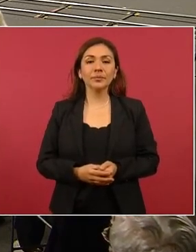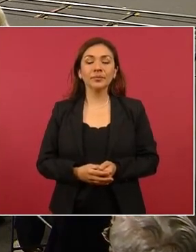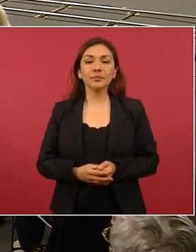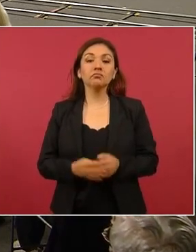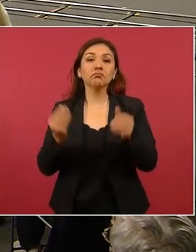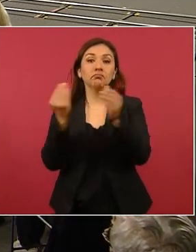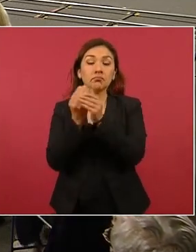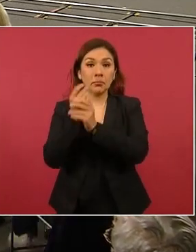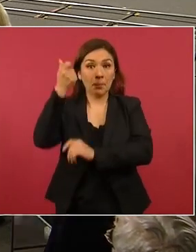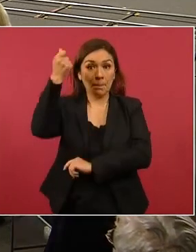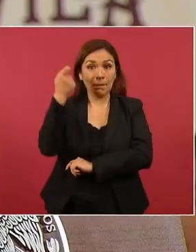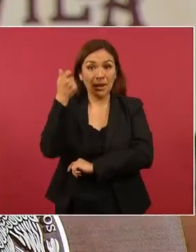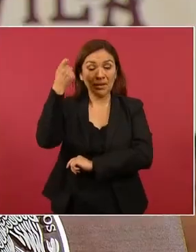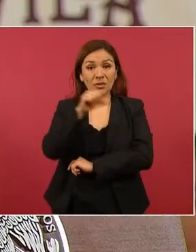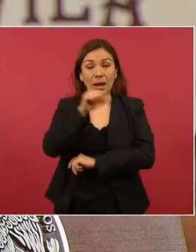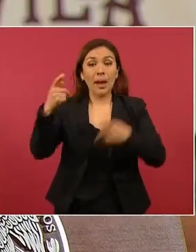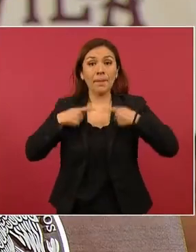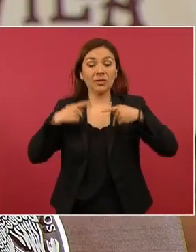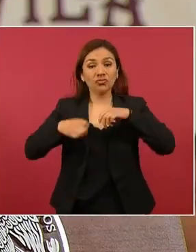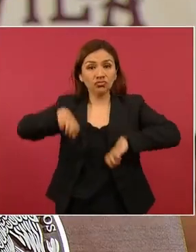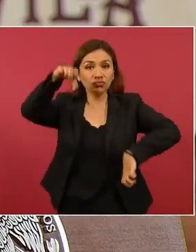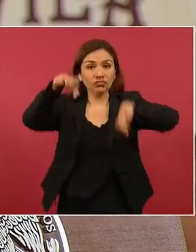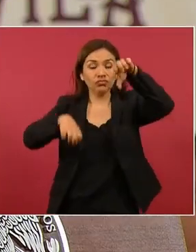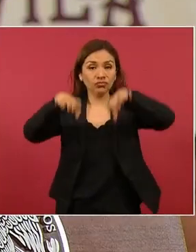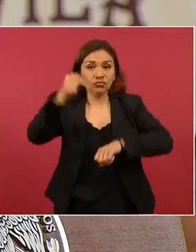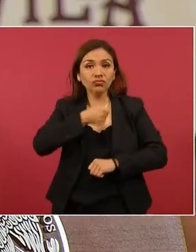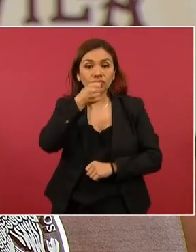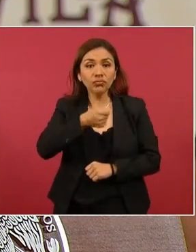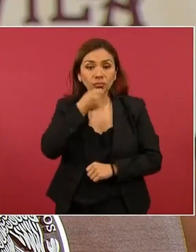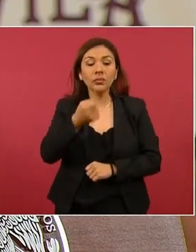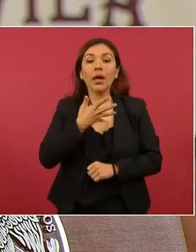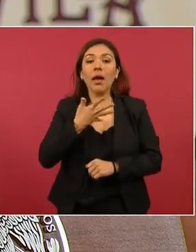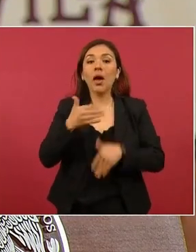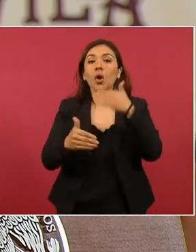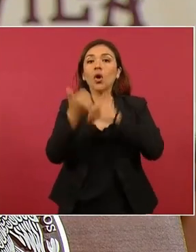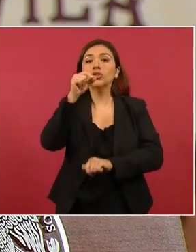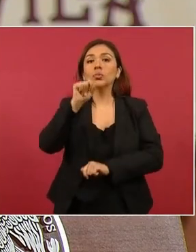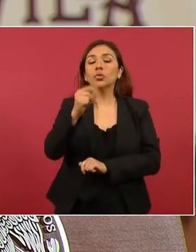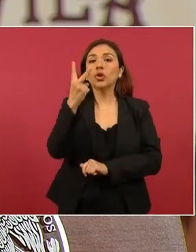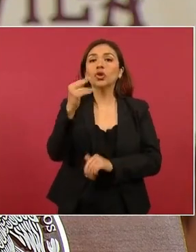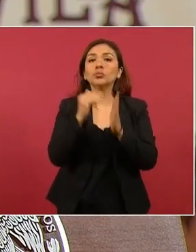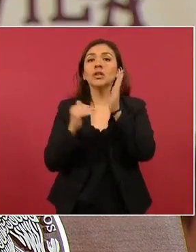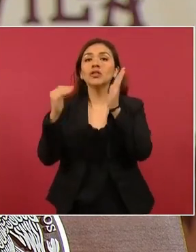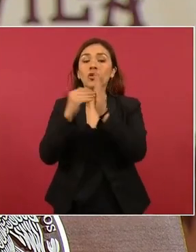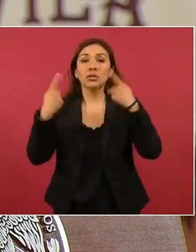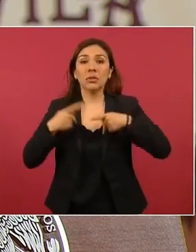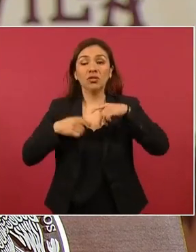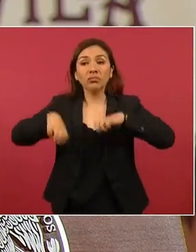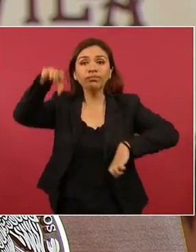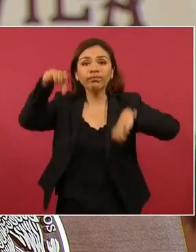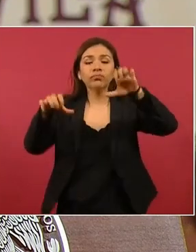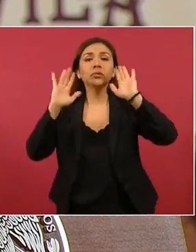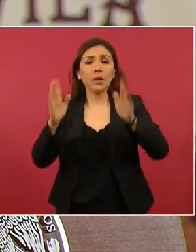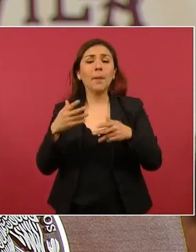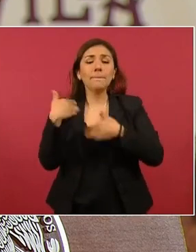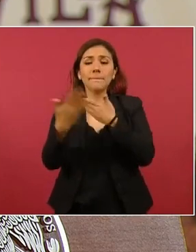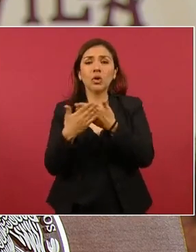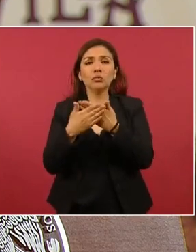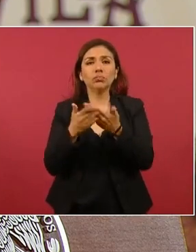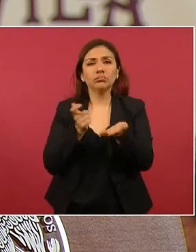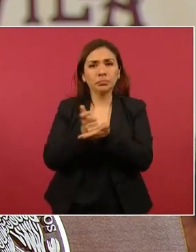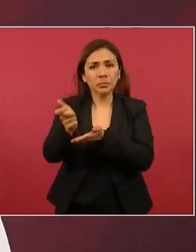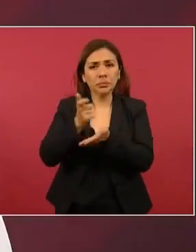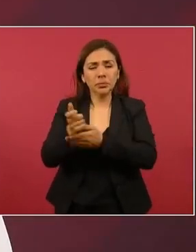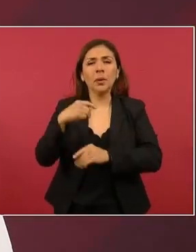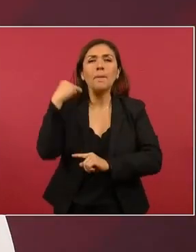Respecto a la pensión para el bienestar de los adultos mayores, 11.2 millones de adultos mayores recibirán para el